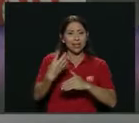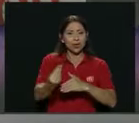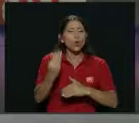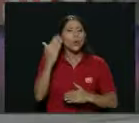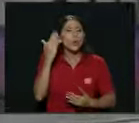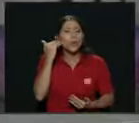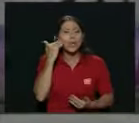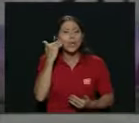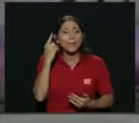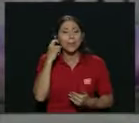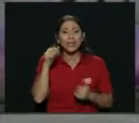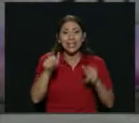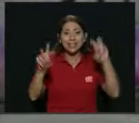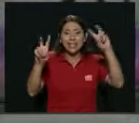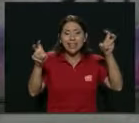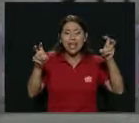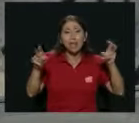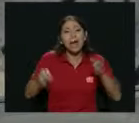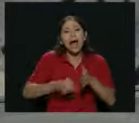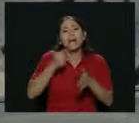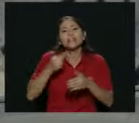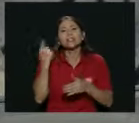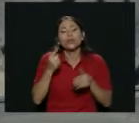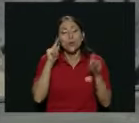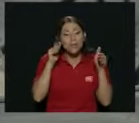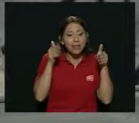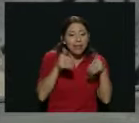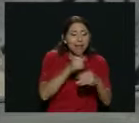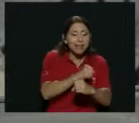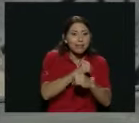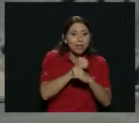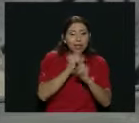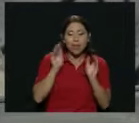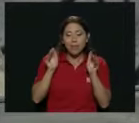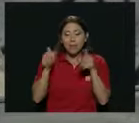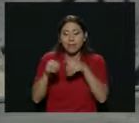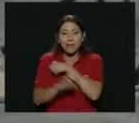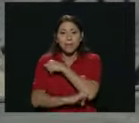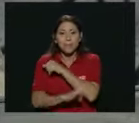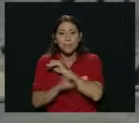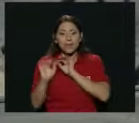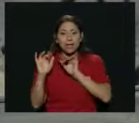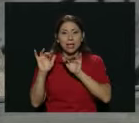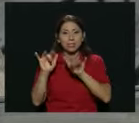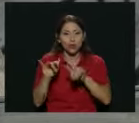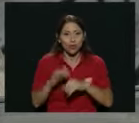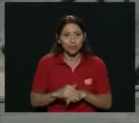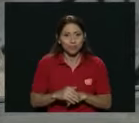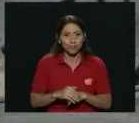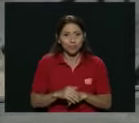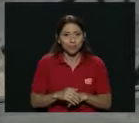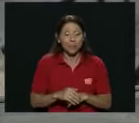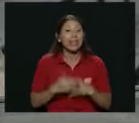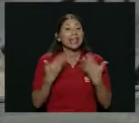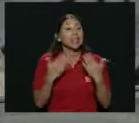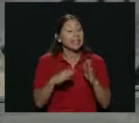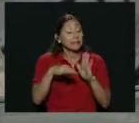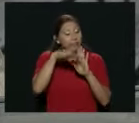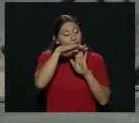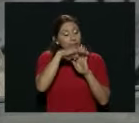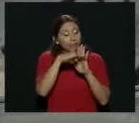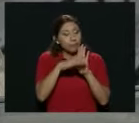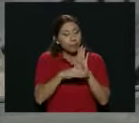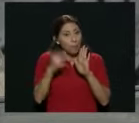Porque el tema a veces es abordado solo desde la faceta de seguridad y de migración. Y dentro de las líneas